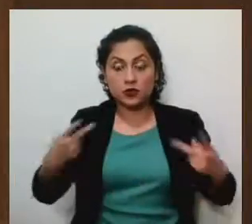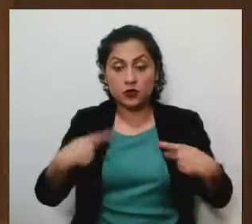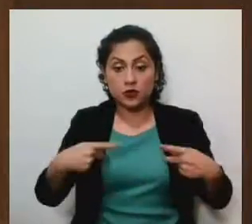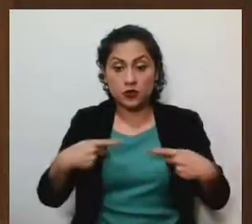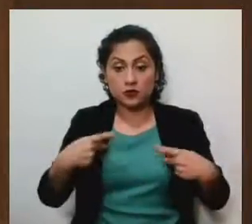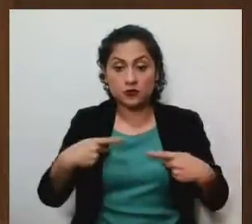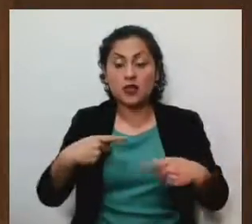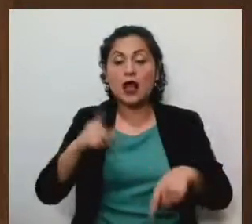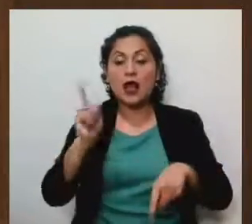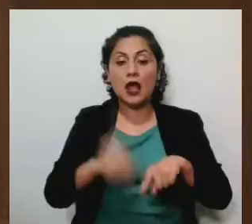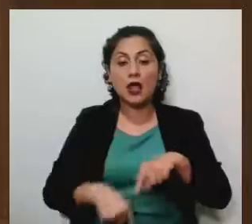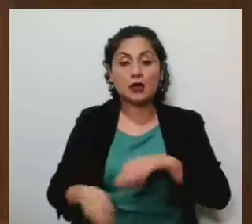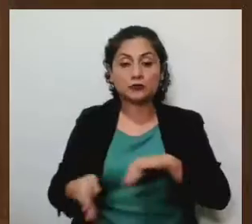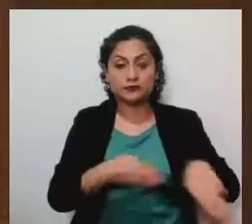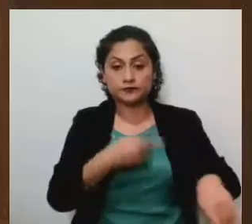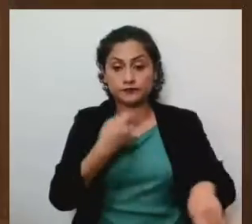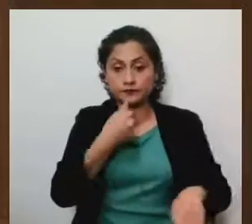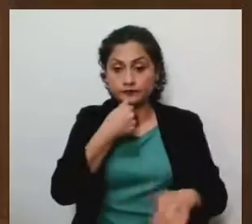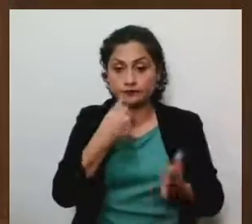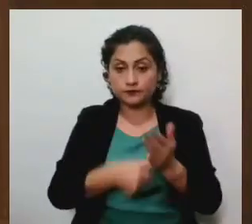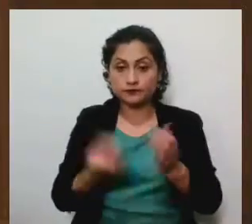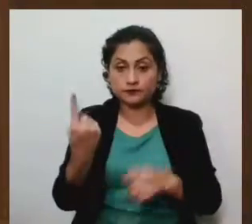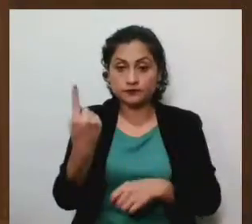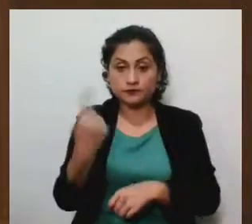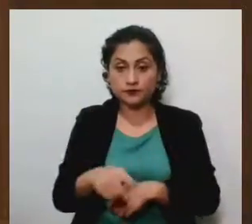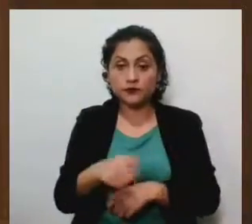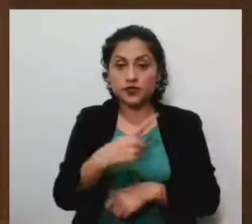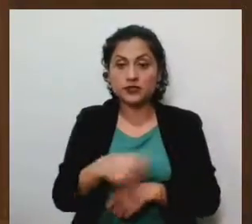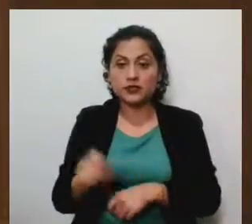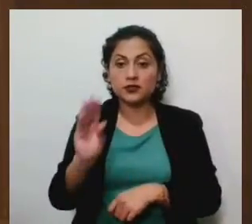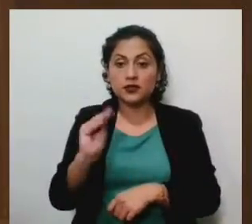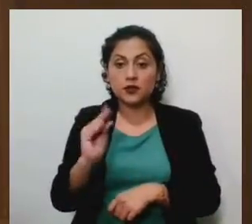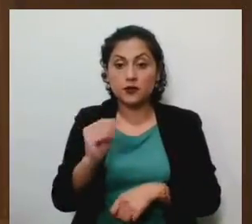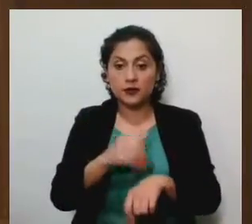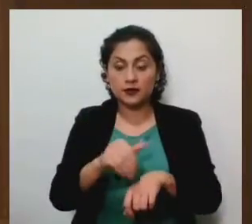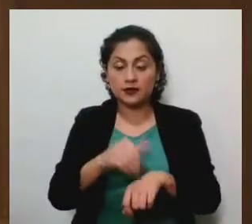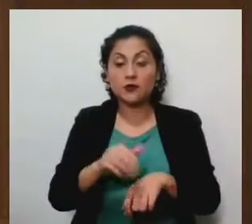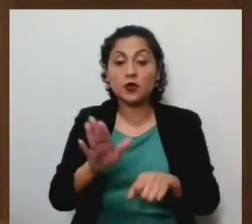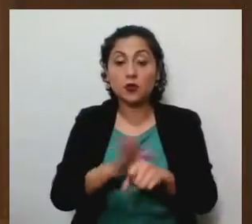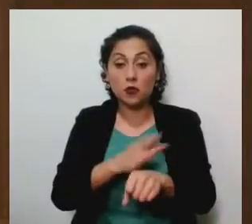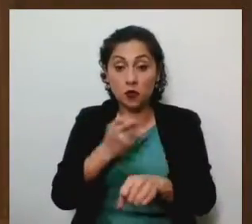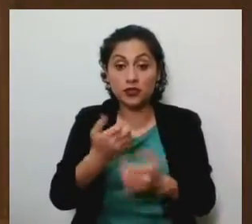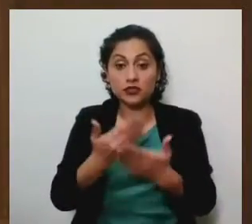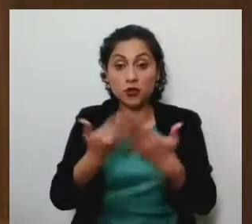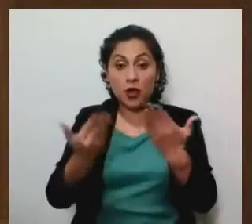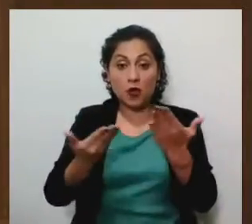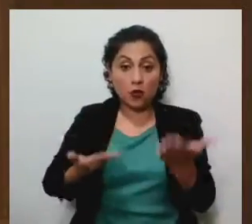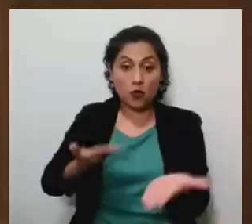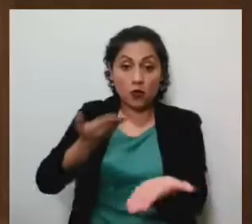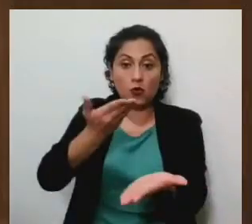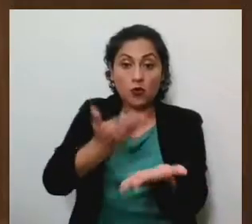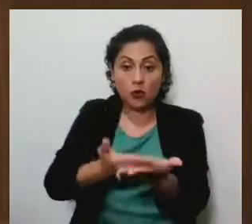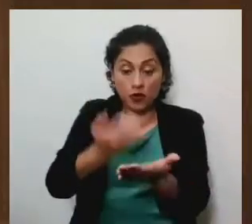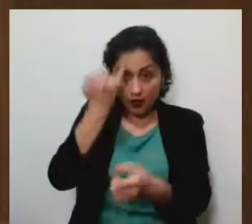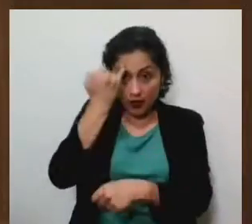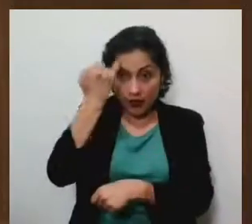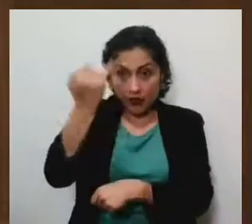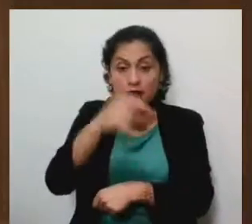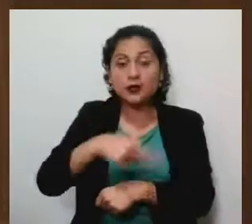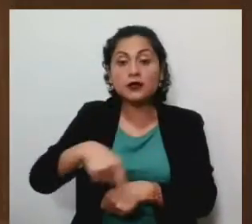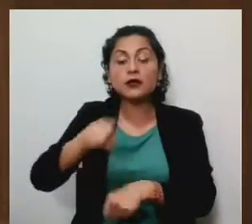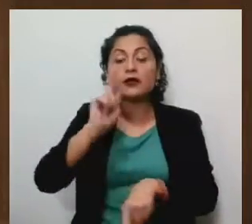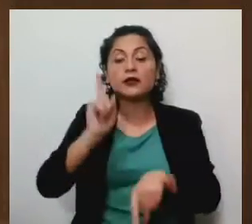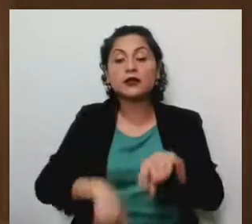190. Por lo tanto, en la presente iniciativa se propone derogar el segundo párrafo del artículo 77 de la Ley